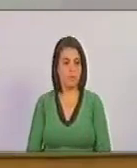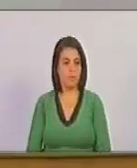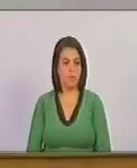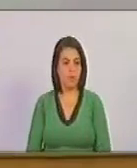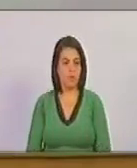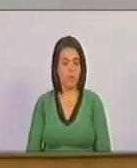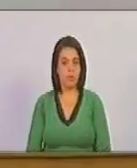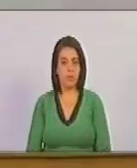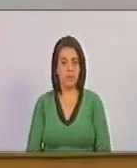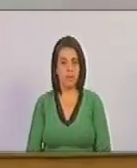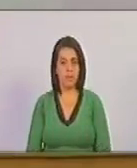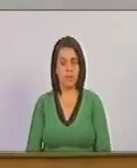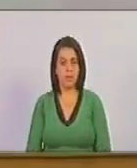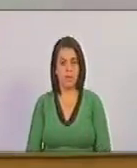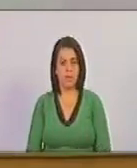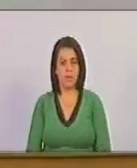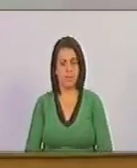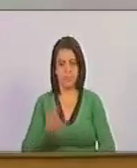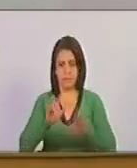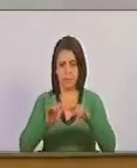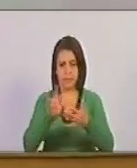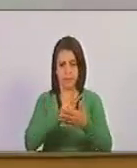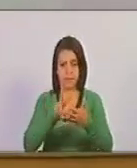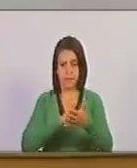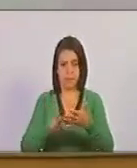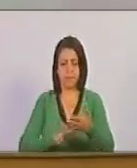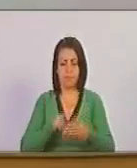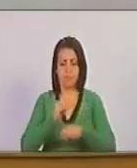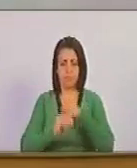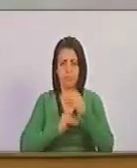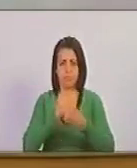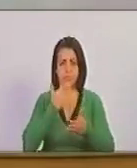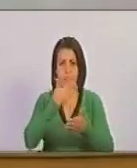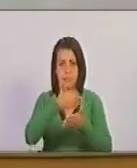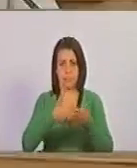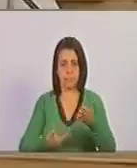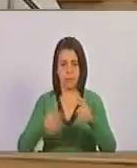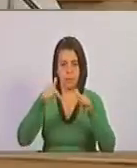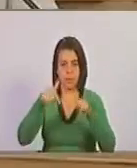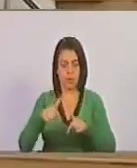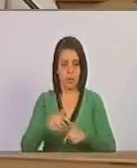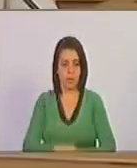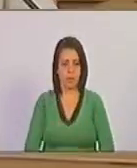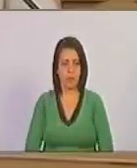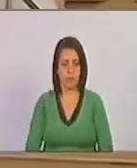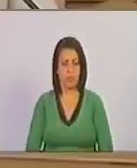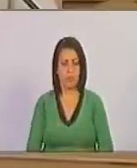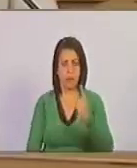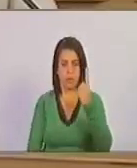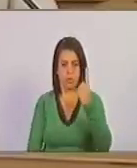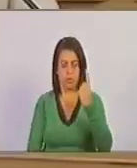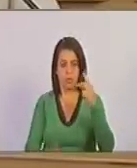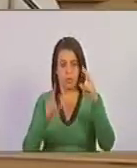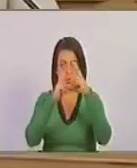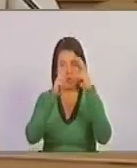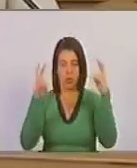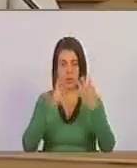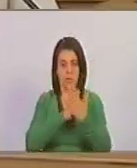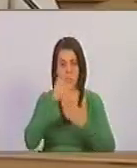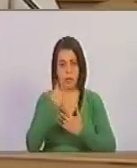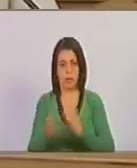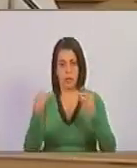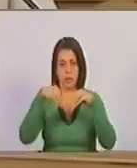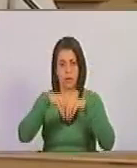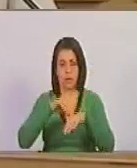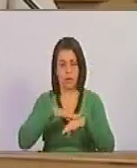ciudadanas subsecretarias por favor sirvanse de dar lectura a la propuesta de orden del día de hoy punto número uno proyecto de